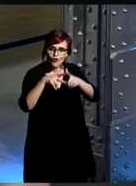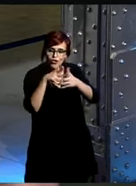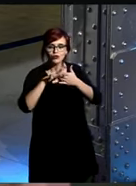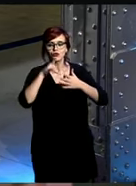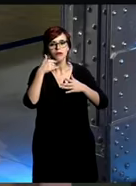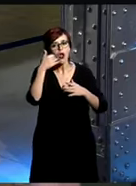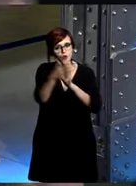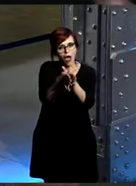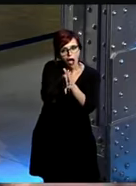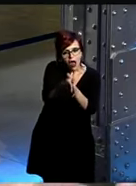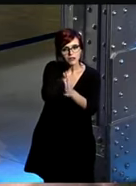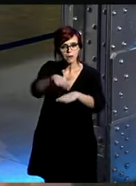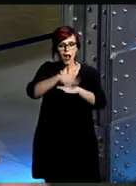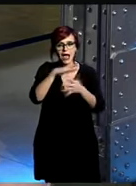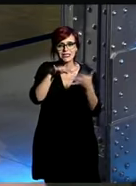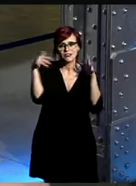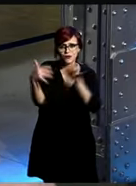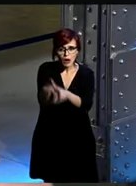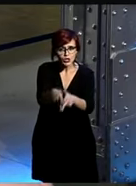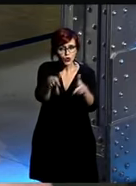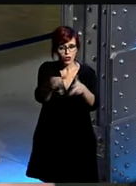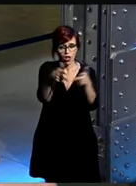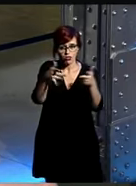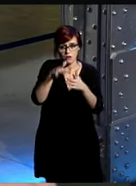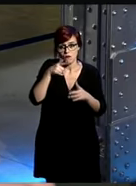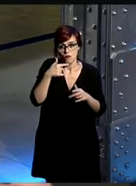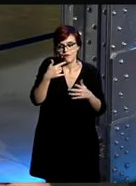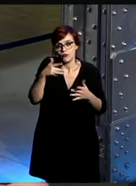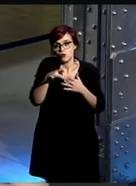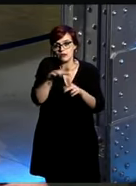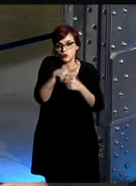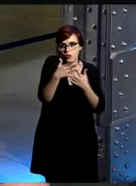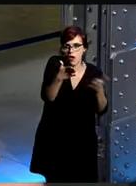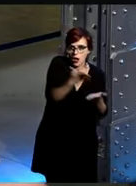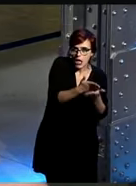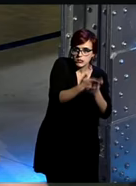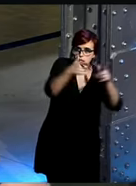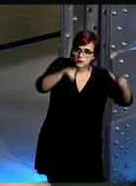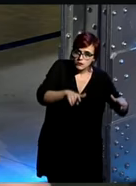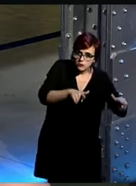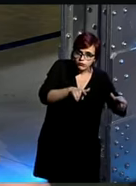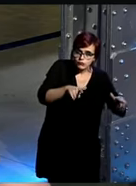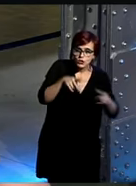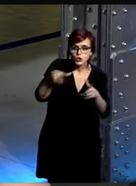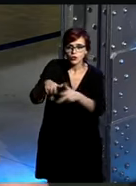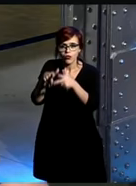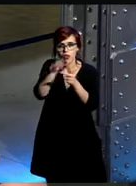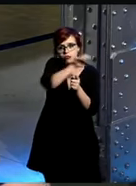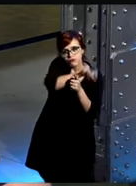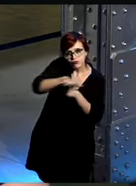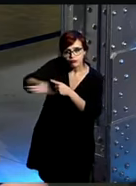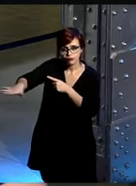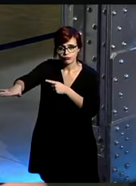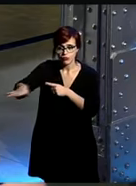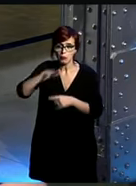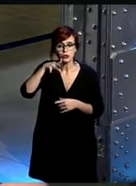potencia y de acción, que lo que hace es transformar también la sociedad a partir de lo que está ocurriendo en la clase. Por esta razón, creo que es muy